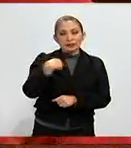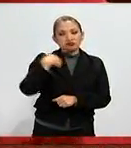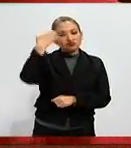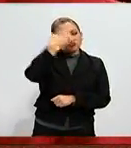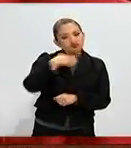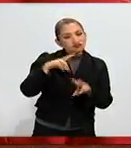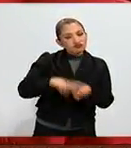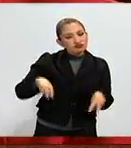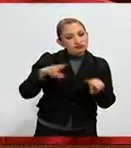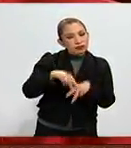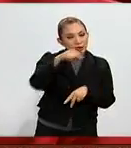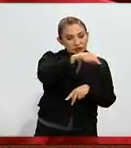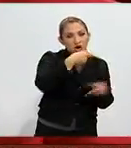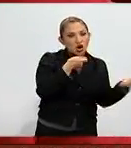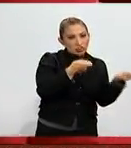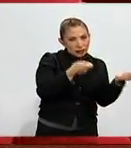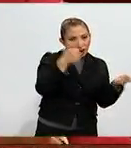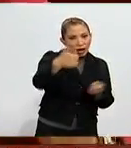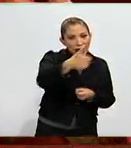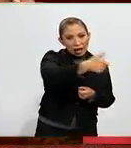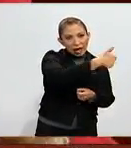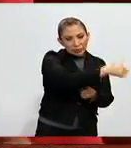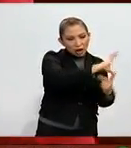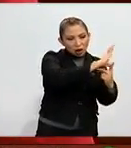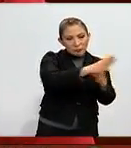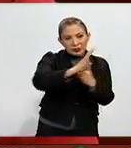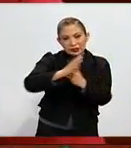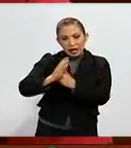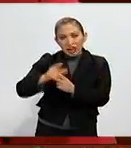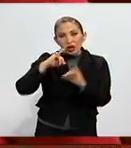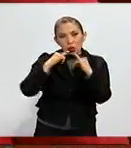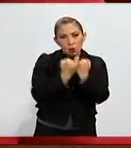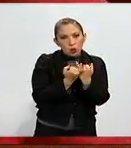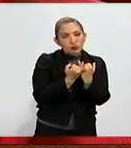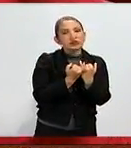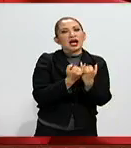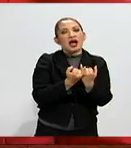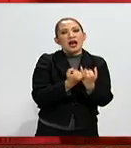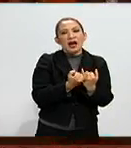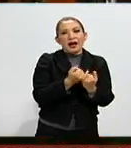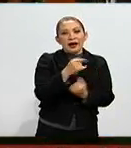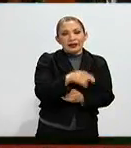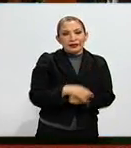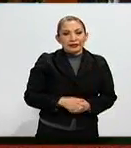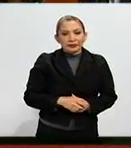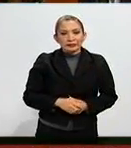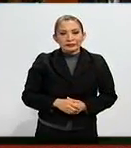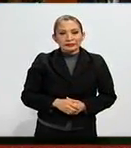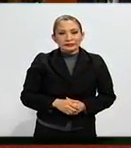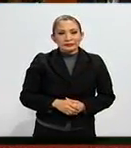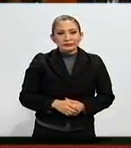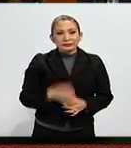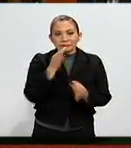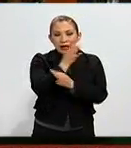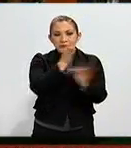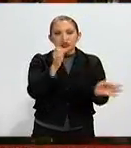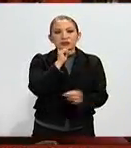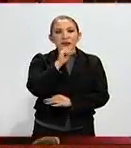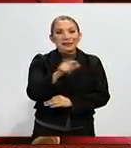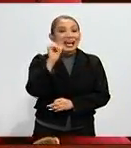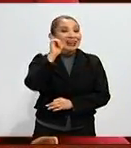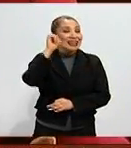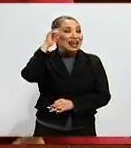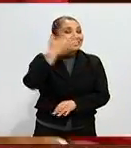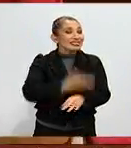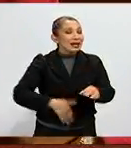analizar por los coordinadores integrantes de la Junta de Coordinación. Se informó también que ayer por